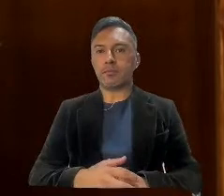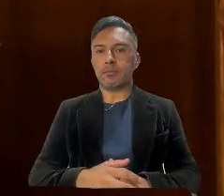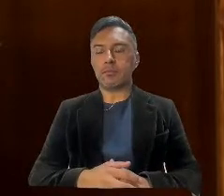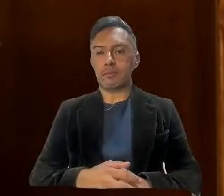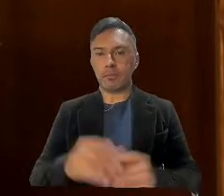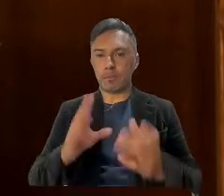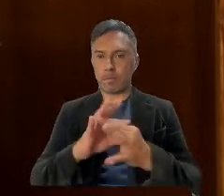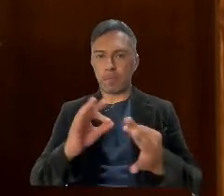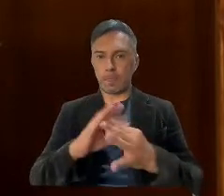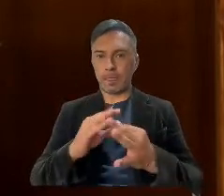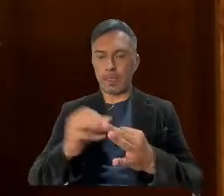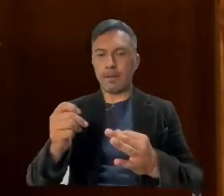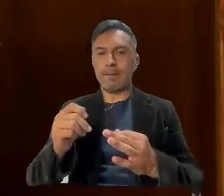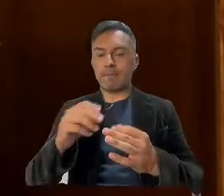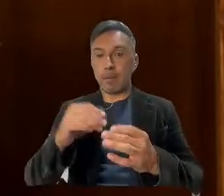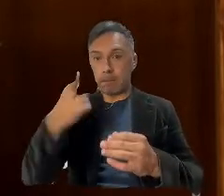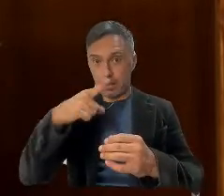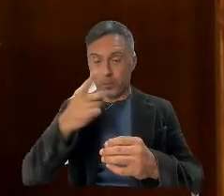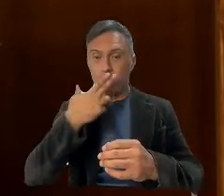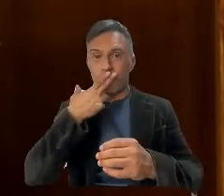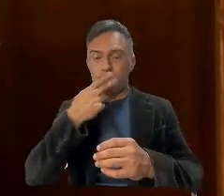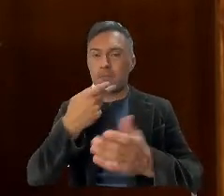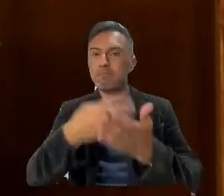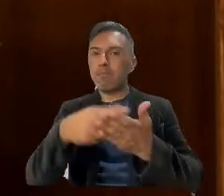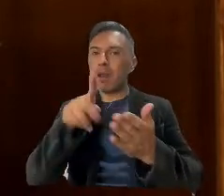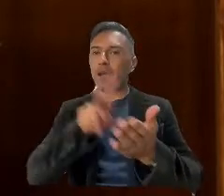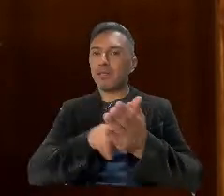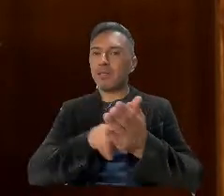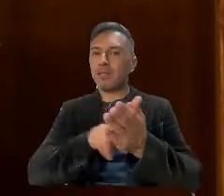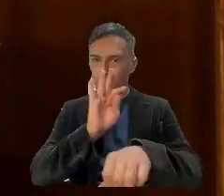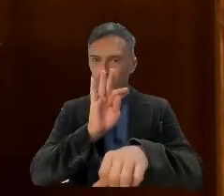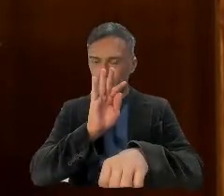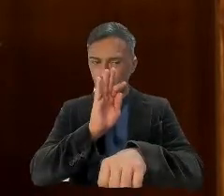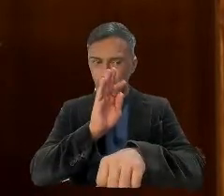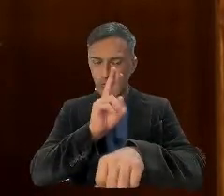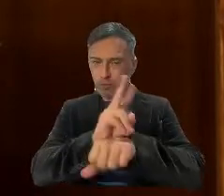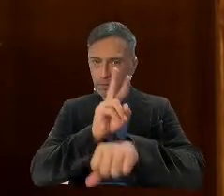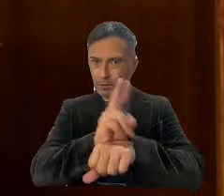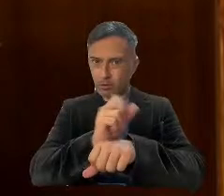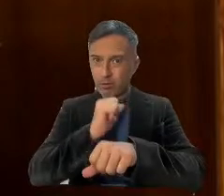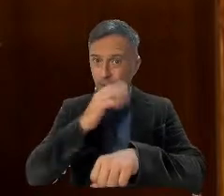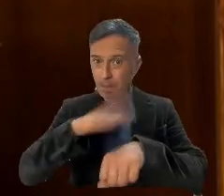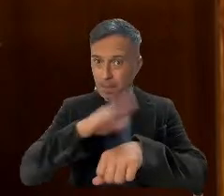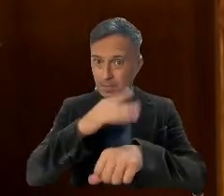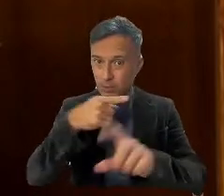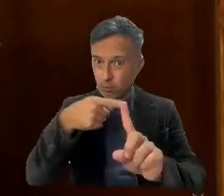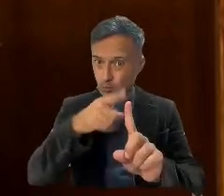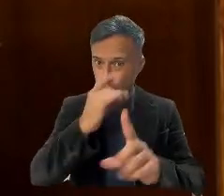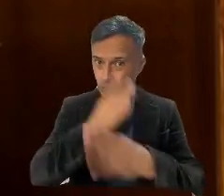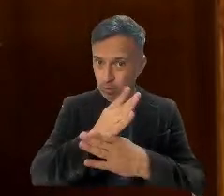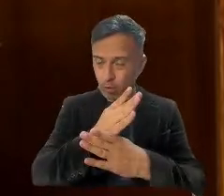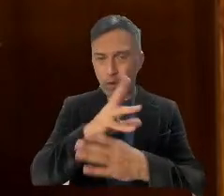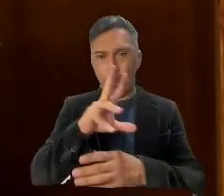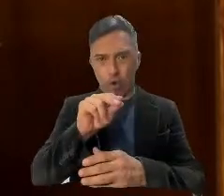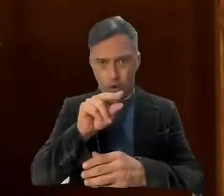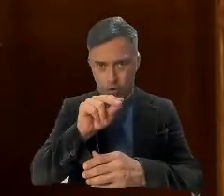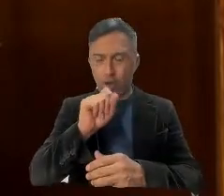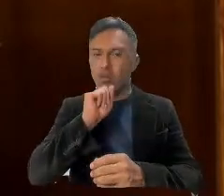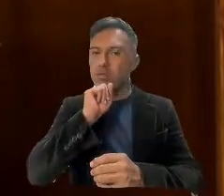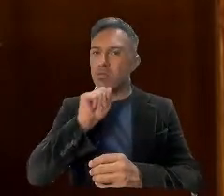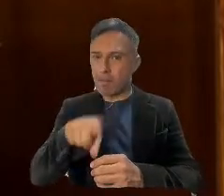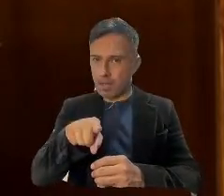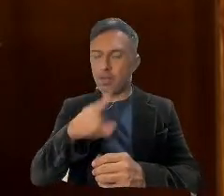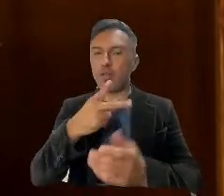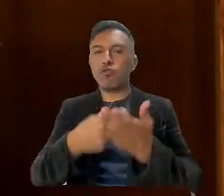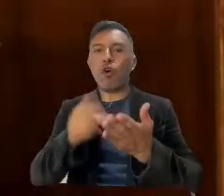protección solamente a la plaza de función de supervisión, sino que ésta debe de extenderse también a la de